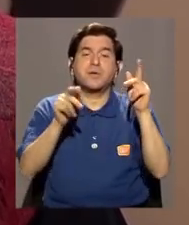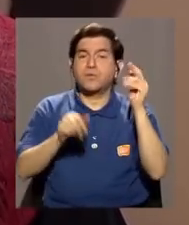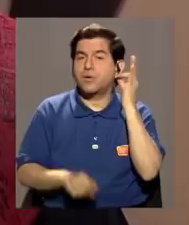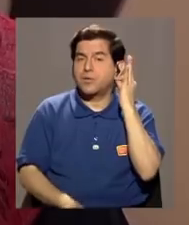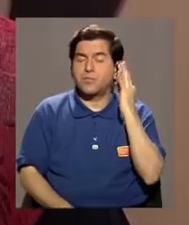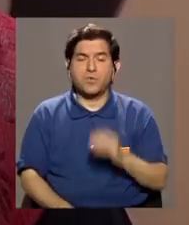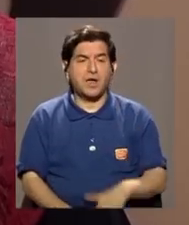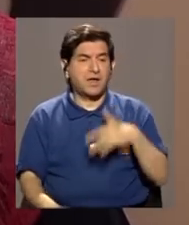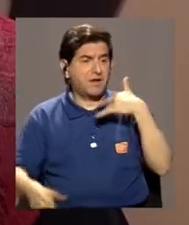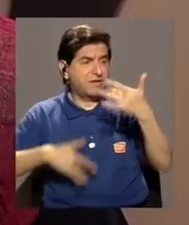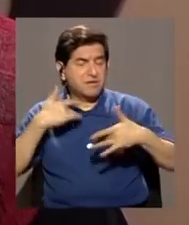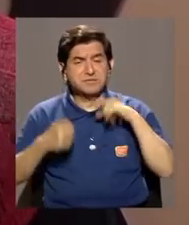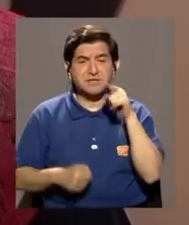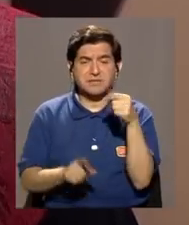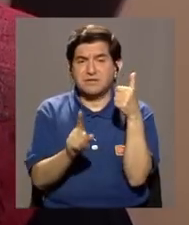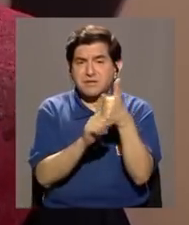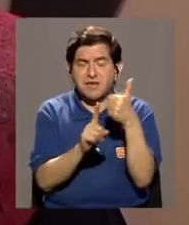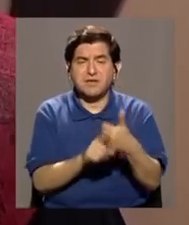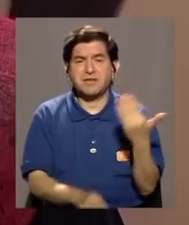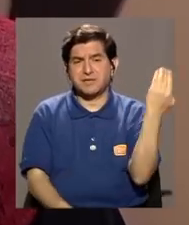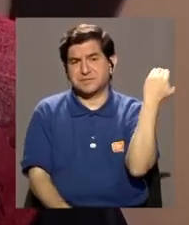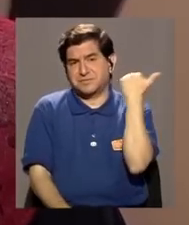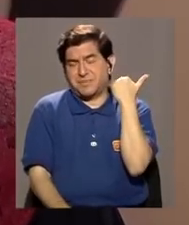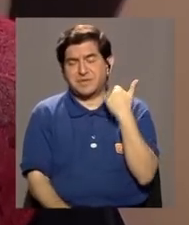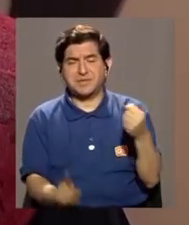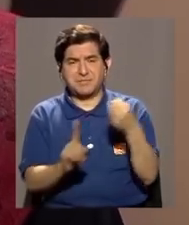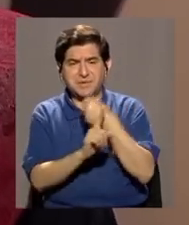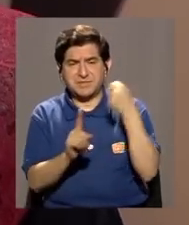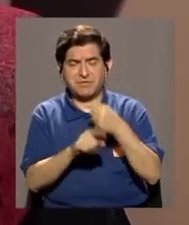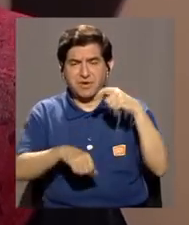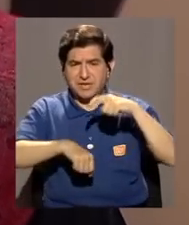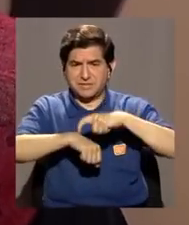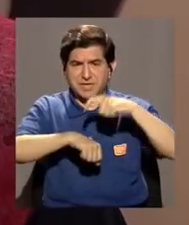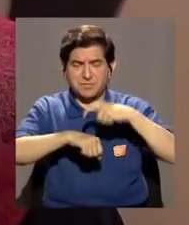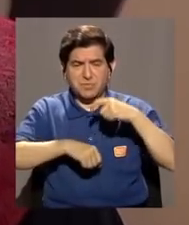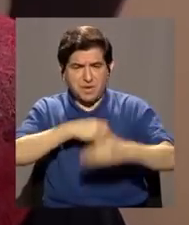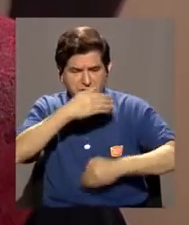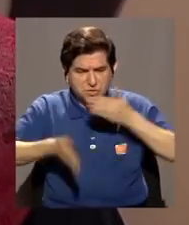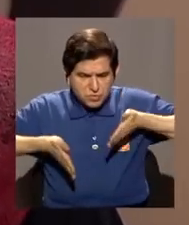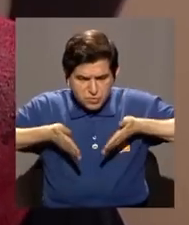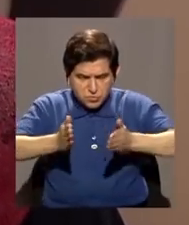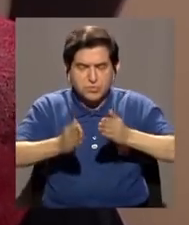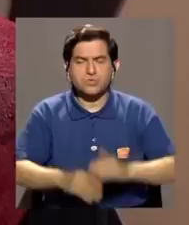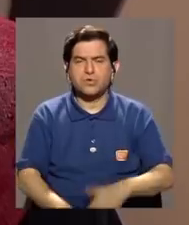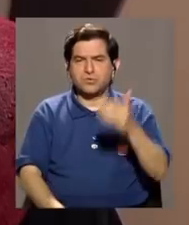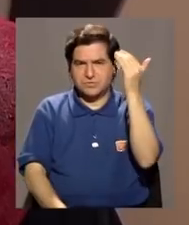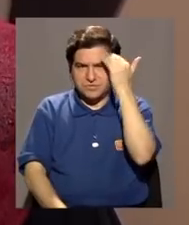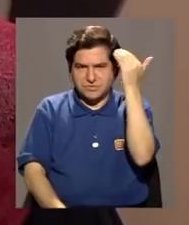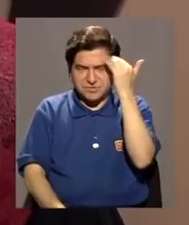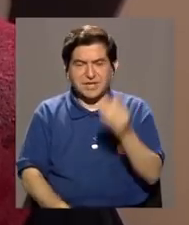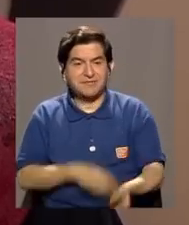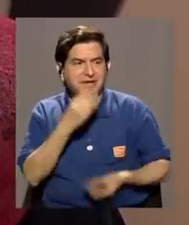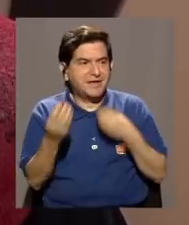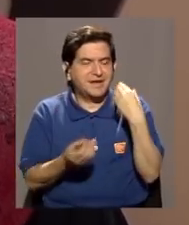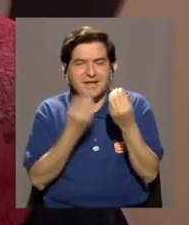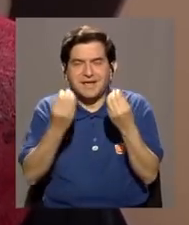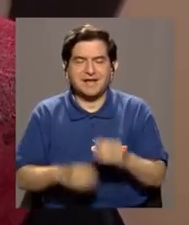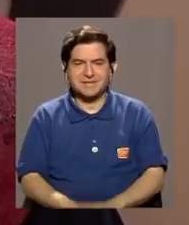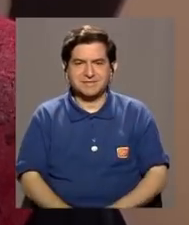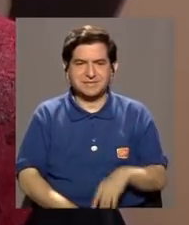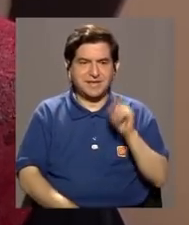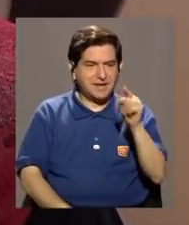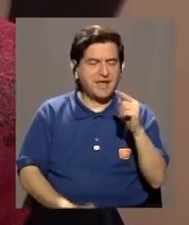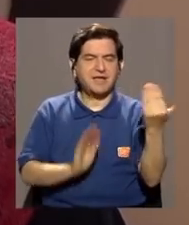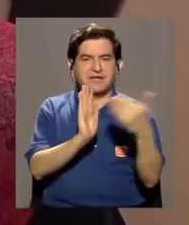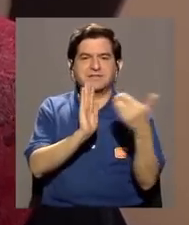que sienten que han sido víctimas de violencia estética para que tengan una orientación sobre cómo proceder cuando se